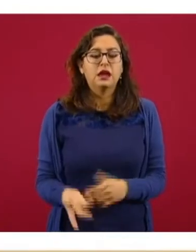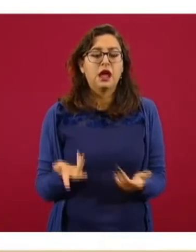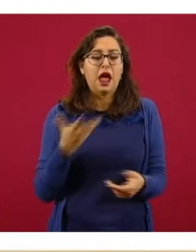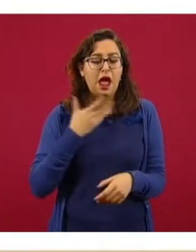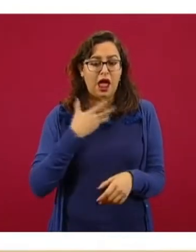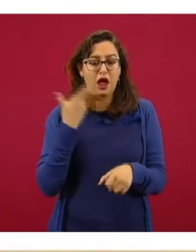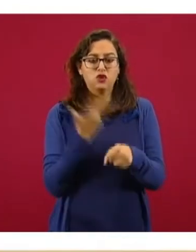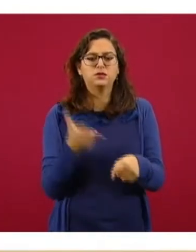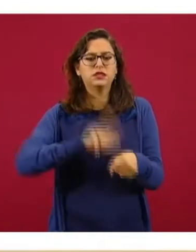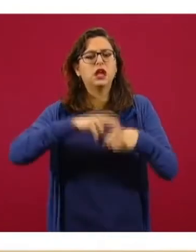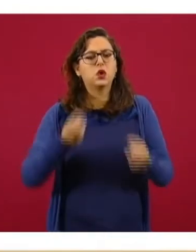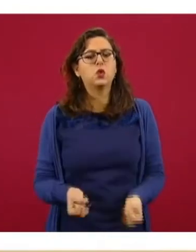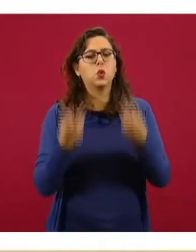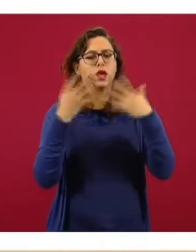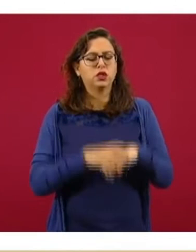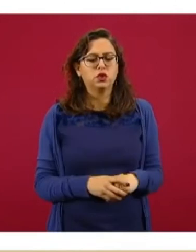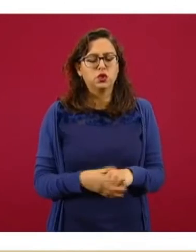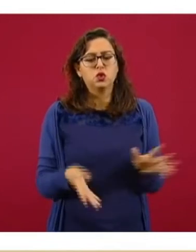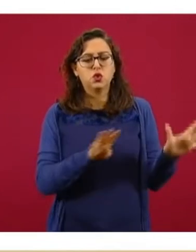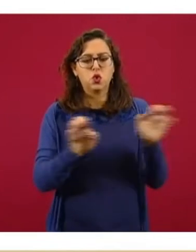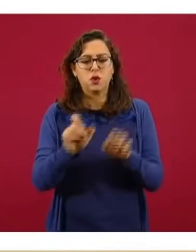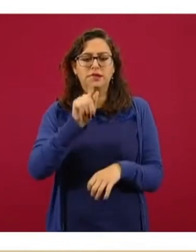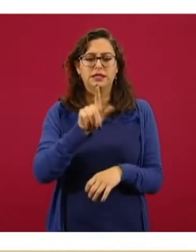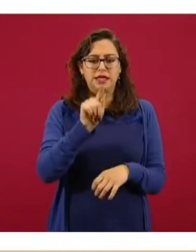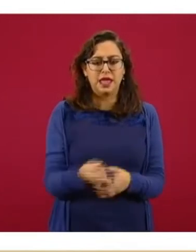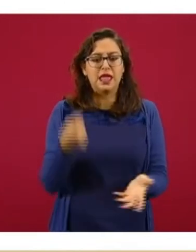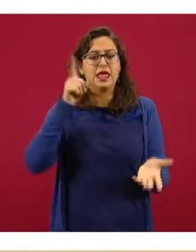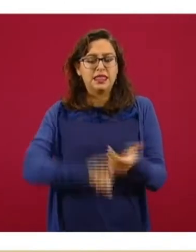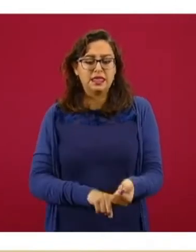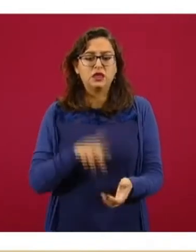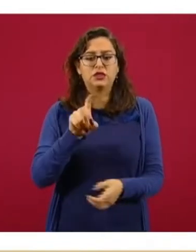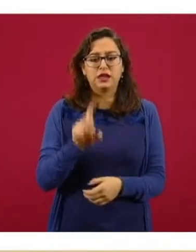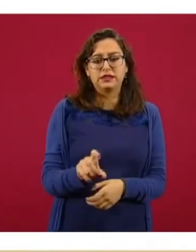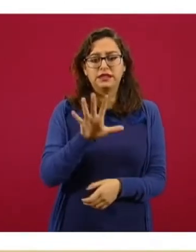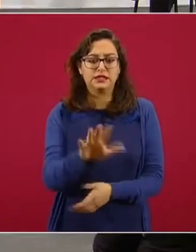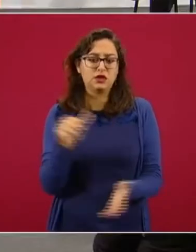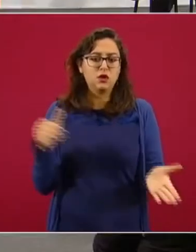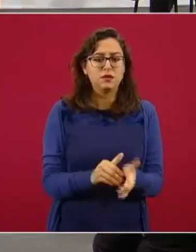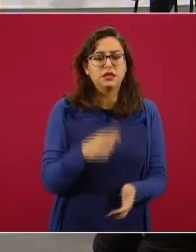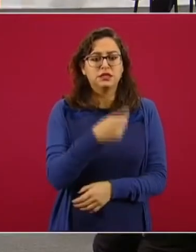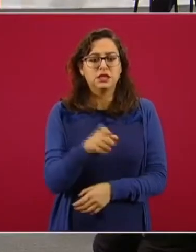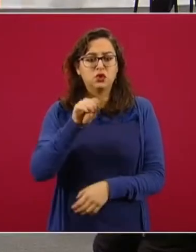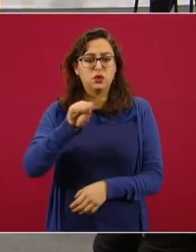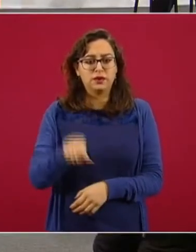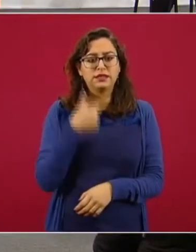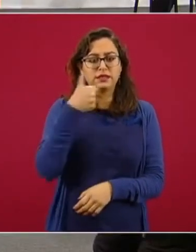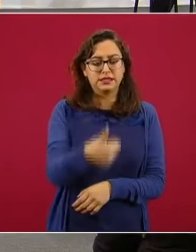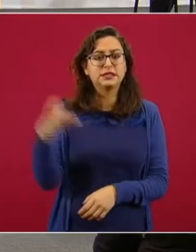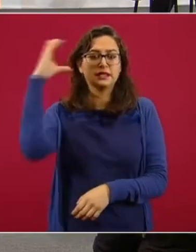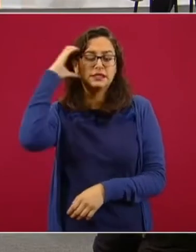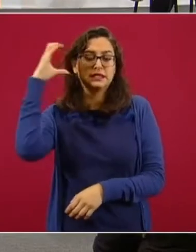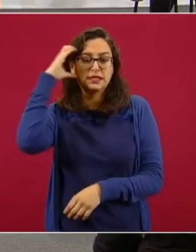970 hospitales que tenían un máximo de 35.196 camas y